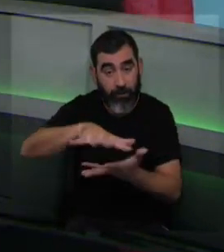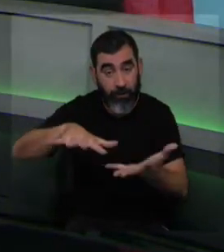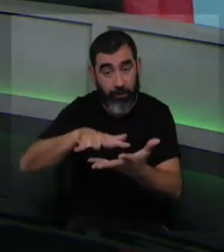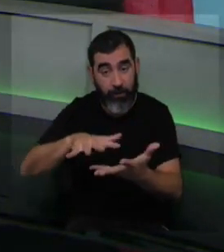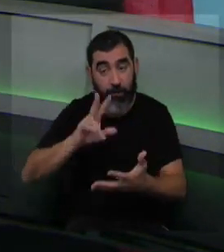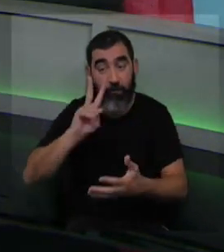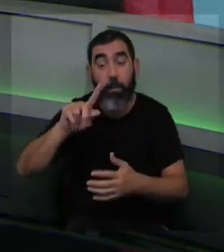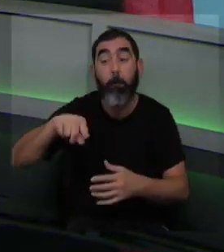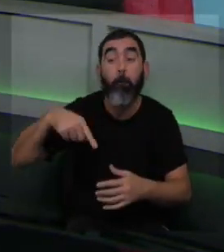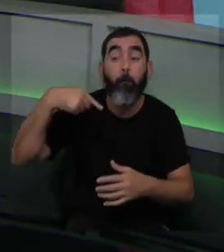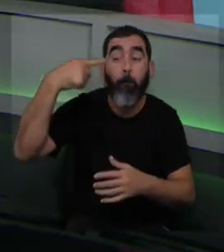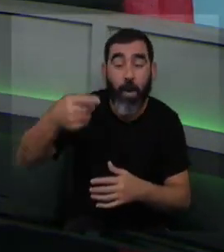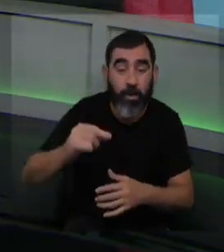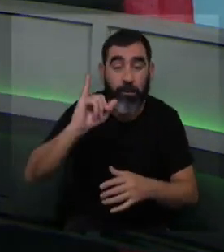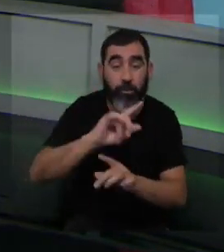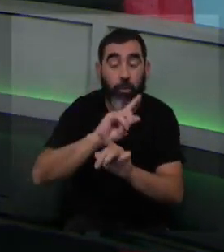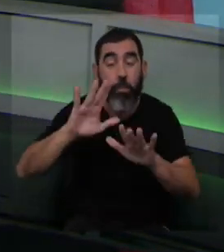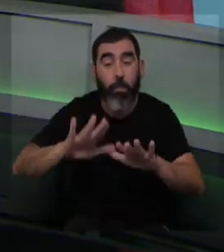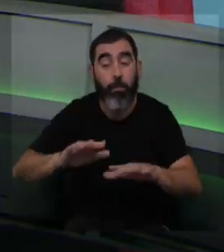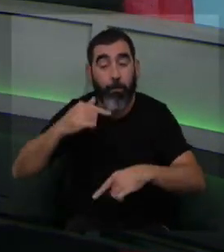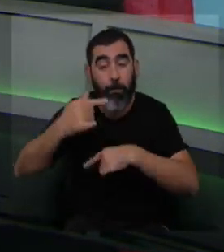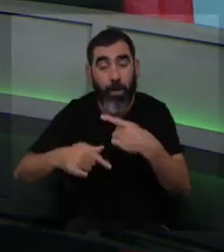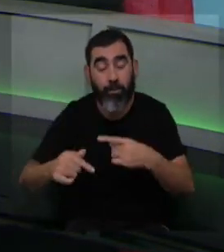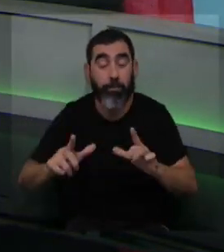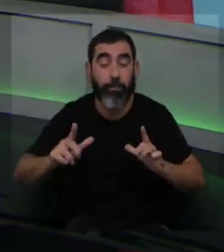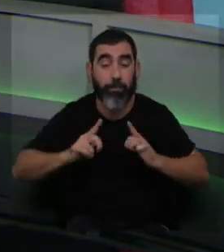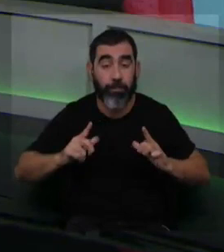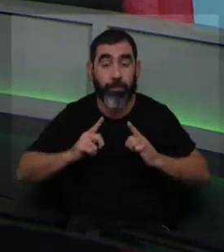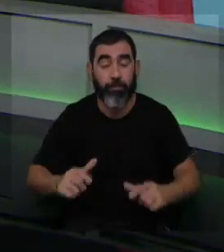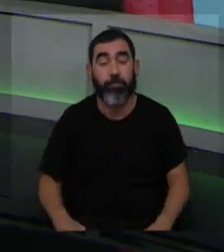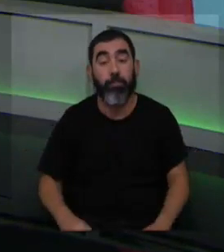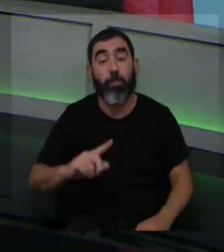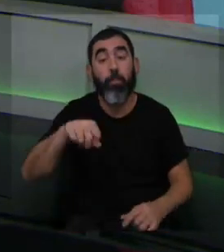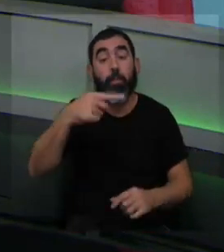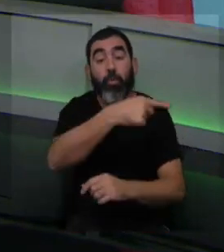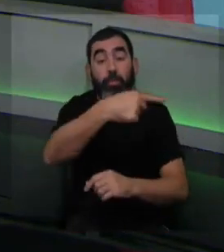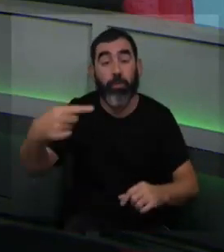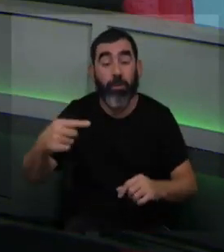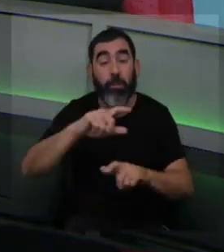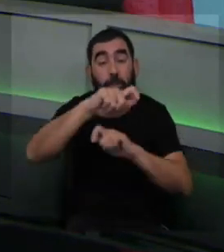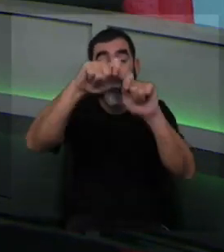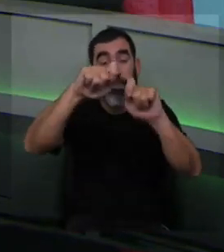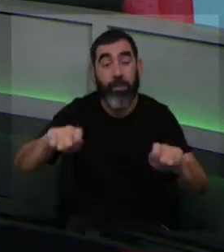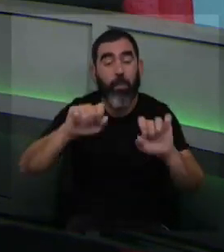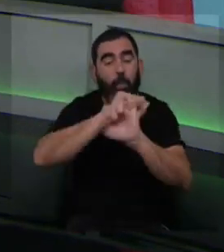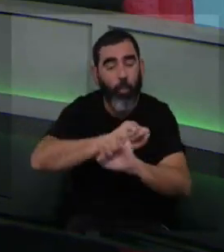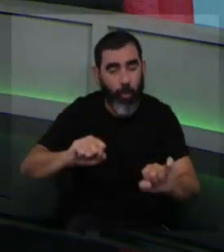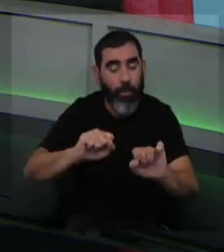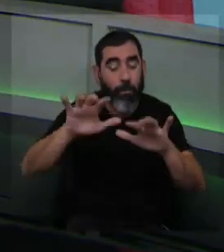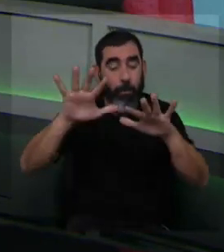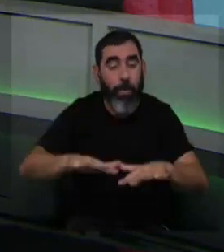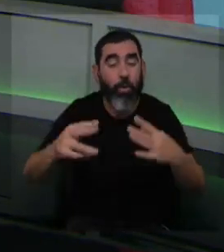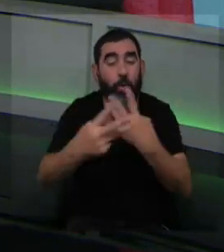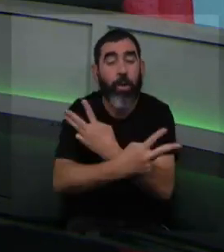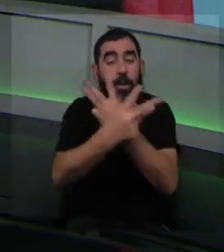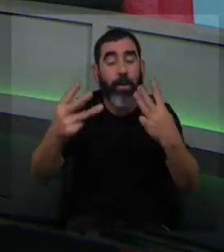para ver si mañana se mantiene o no el paro. Obviamente que estamos atentos a ese tema. La próxima semana el PIT-CNT podría evaluar la realización de un